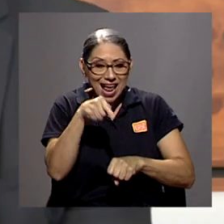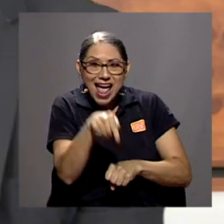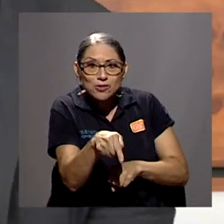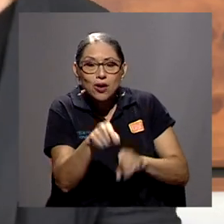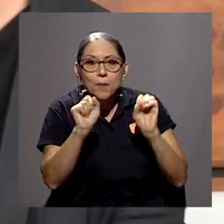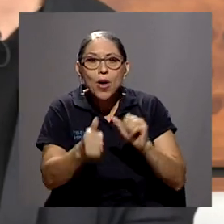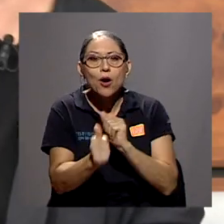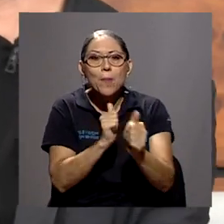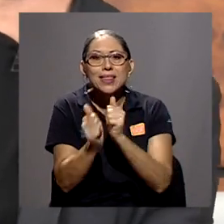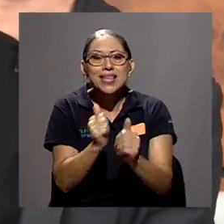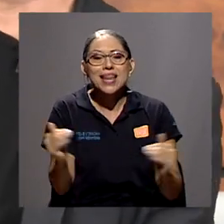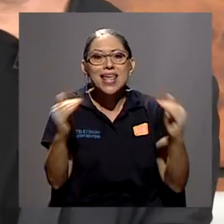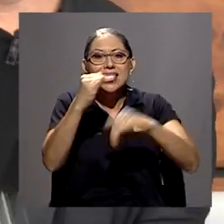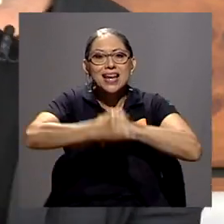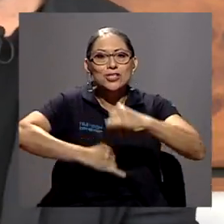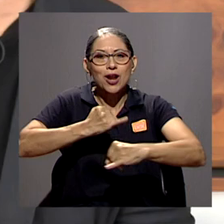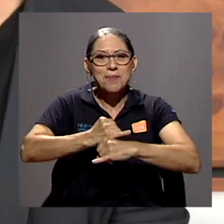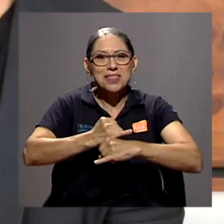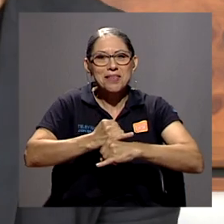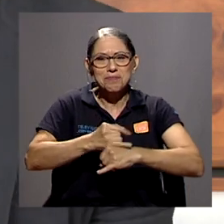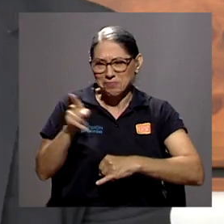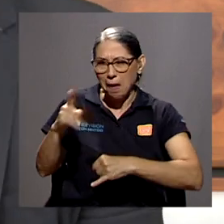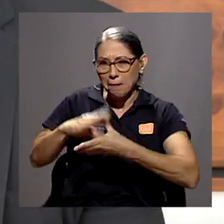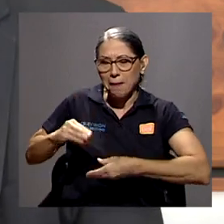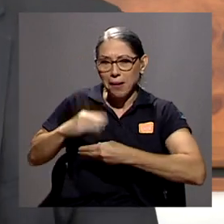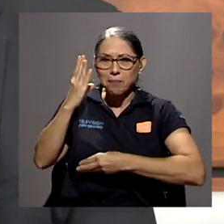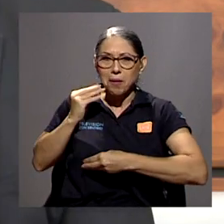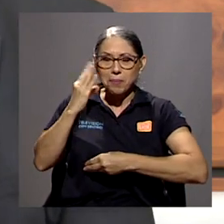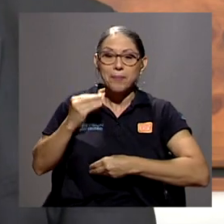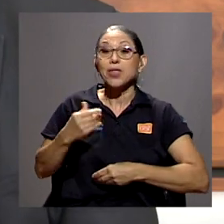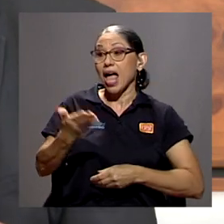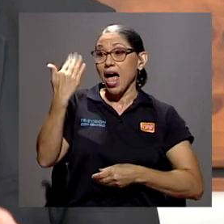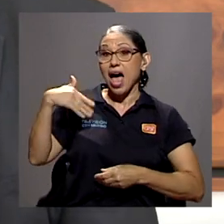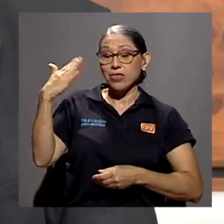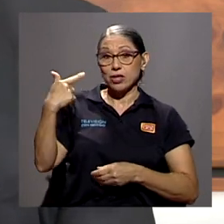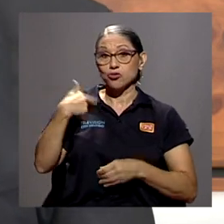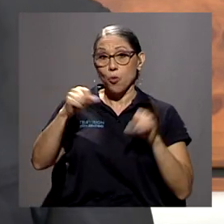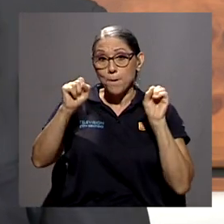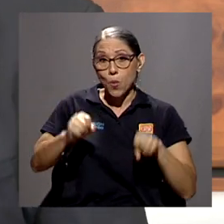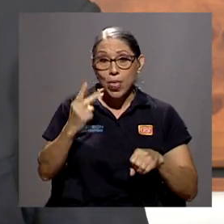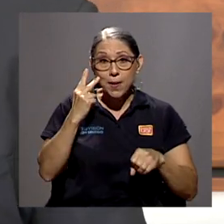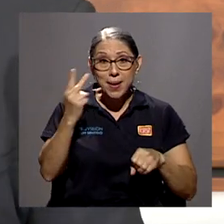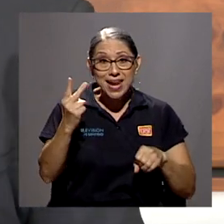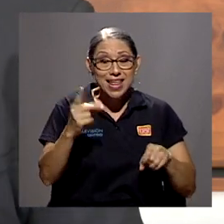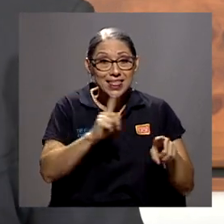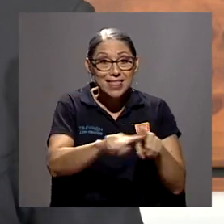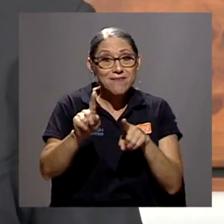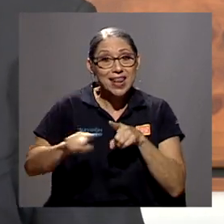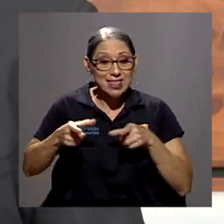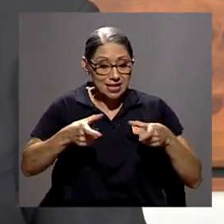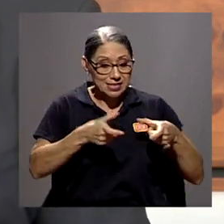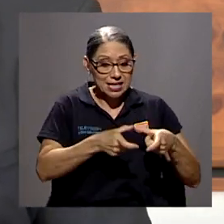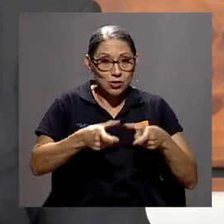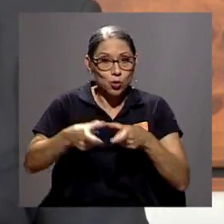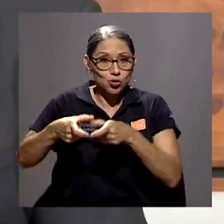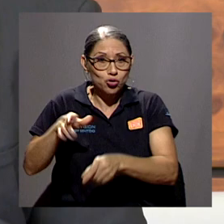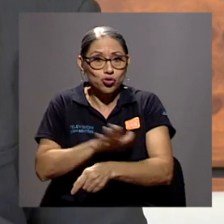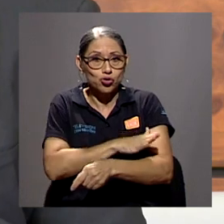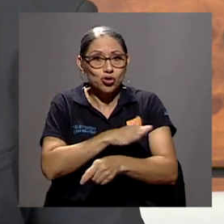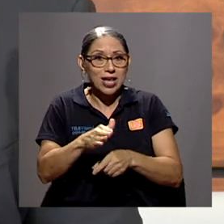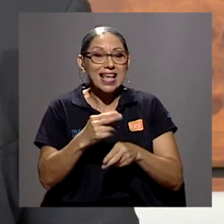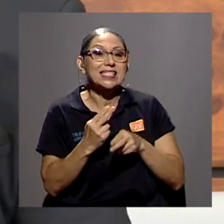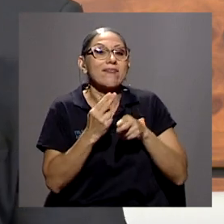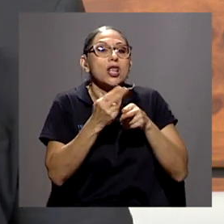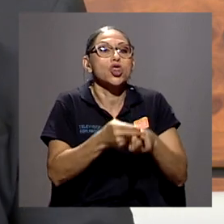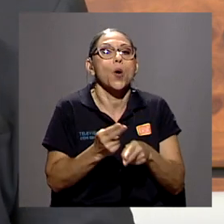yo tengo que resultaba contar una anécdota cuando cuando estuve tuve la oportunidad de ver los discos que estaban nominados habían